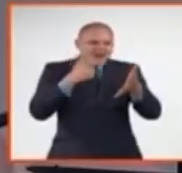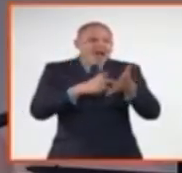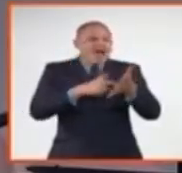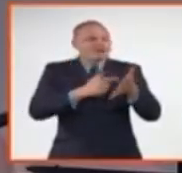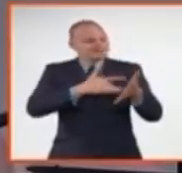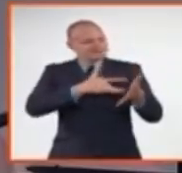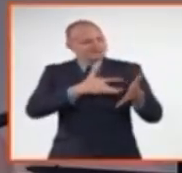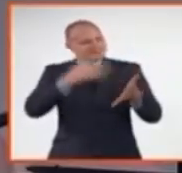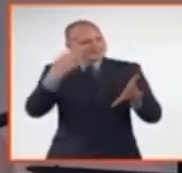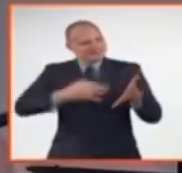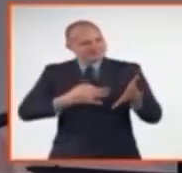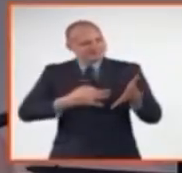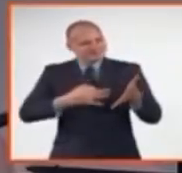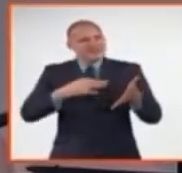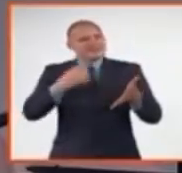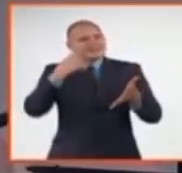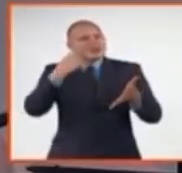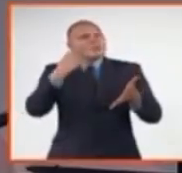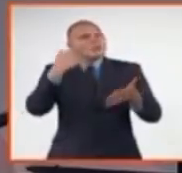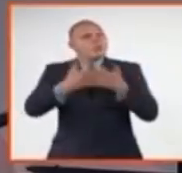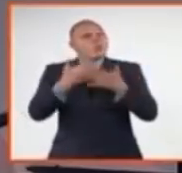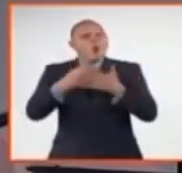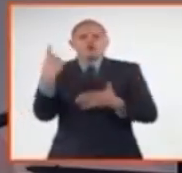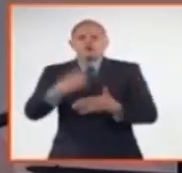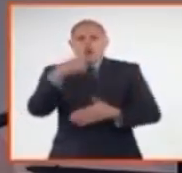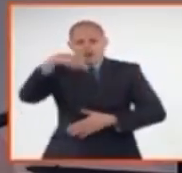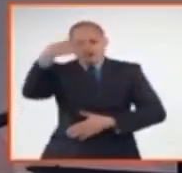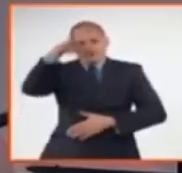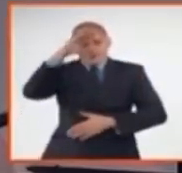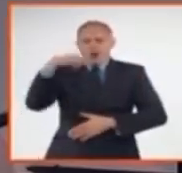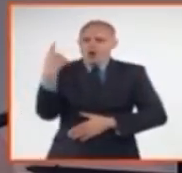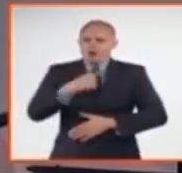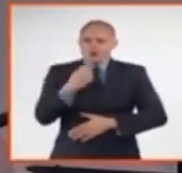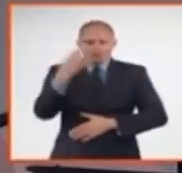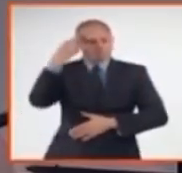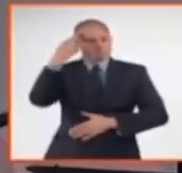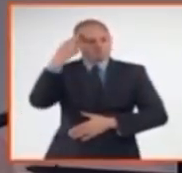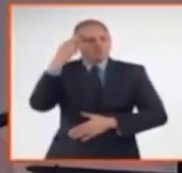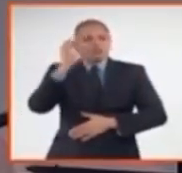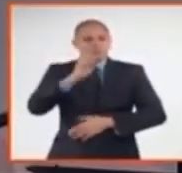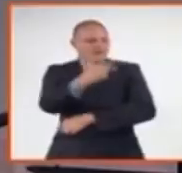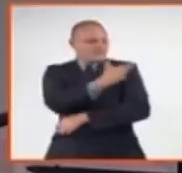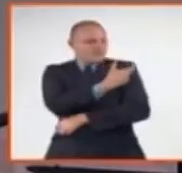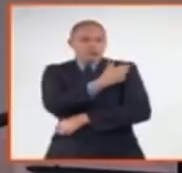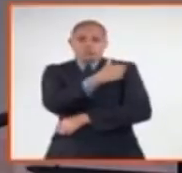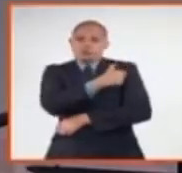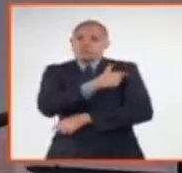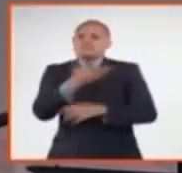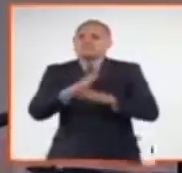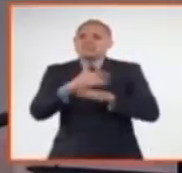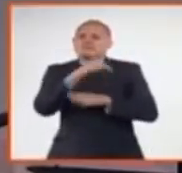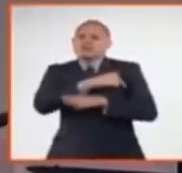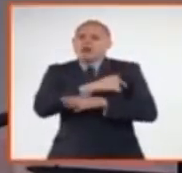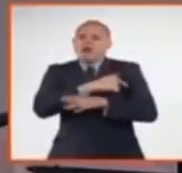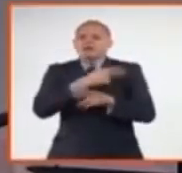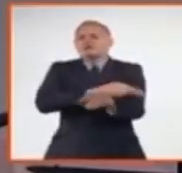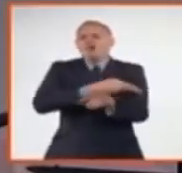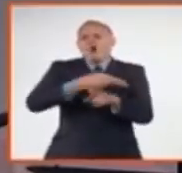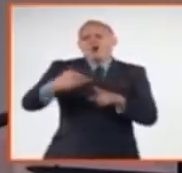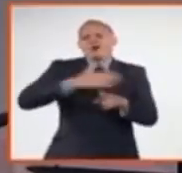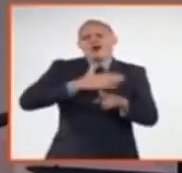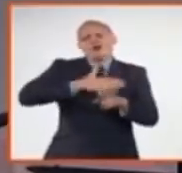bueno yo empezaba con una lámina que como punto de partida no era el día 9 de julio cuando a dar las